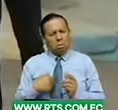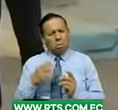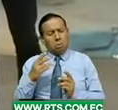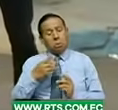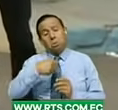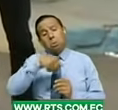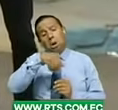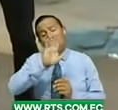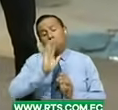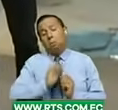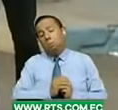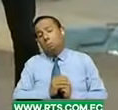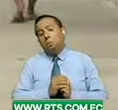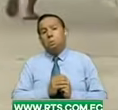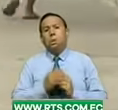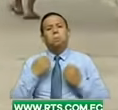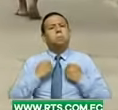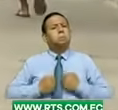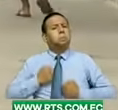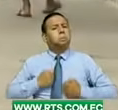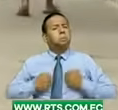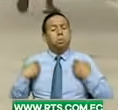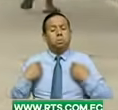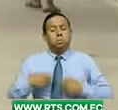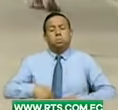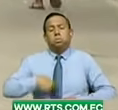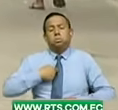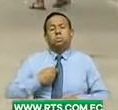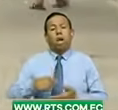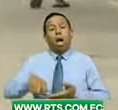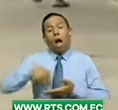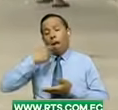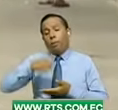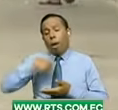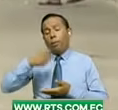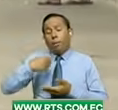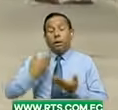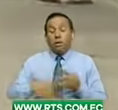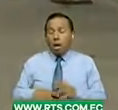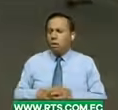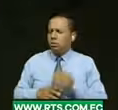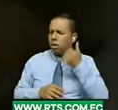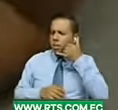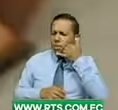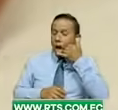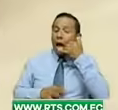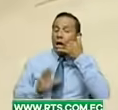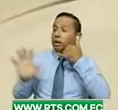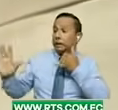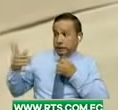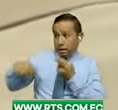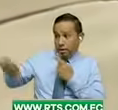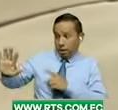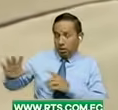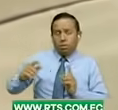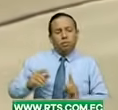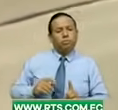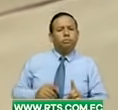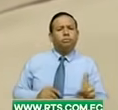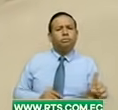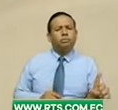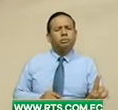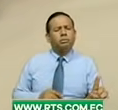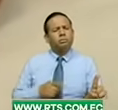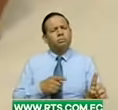llamada. Se había bañado y se había vestido, sentado en la mesa a comer y ahí le había dicho que ya venía y salió. Hasta para los miembros de la